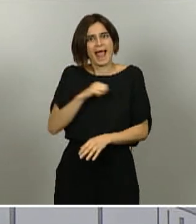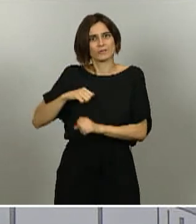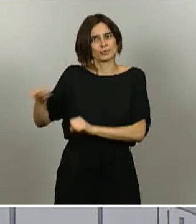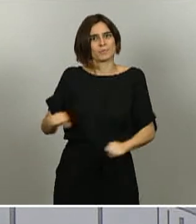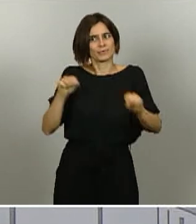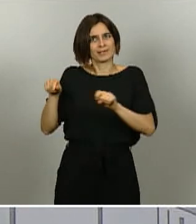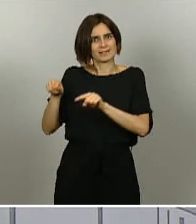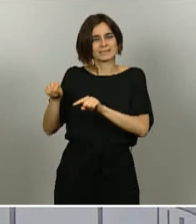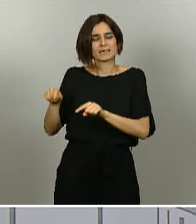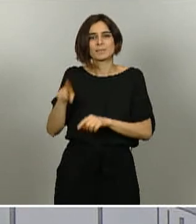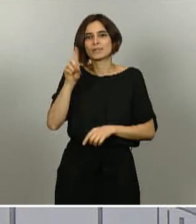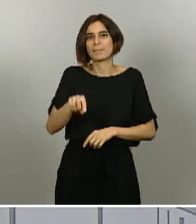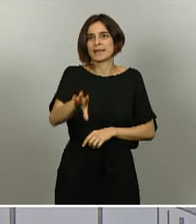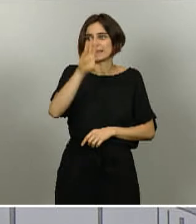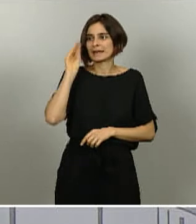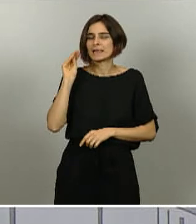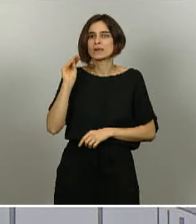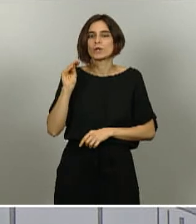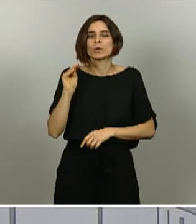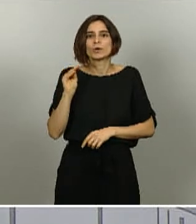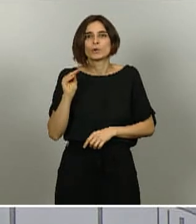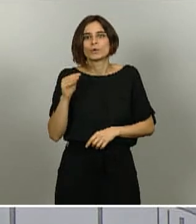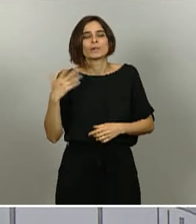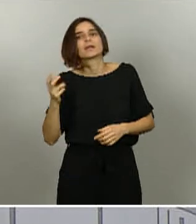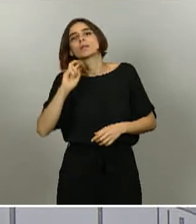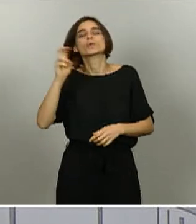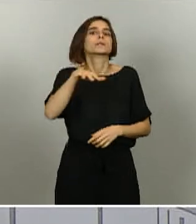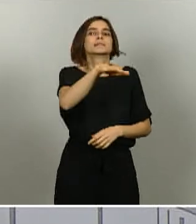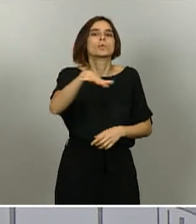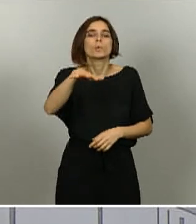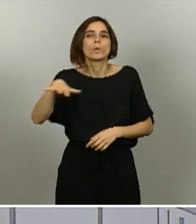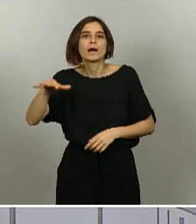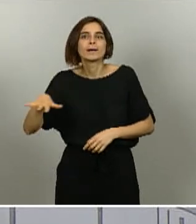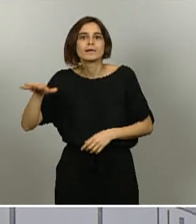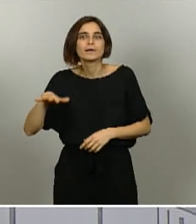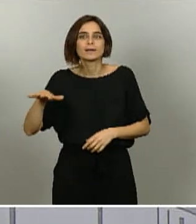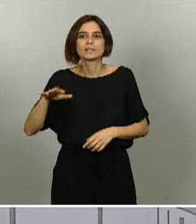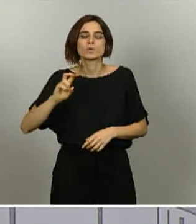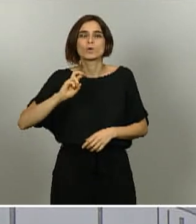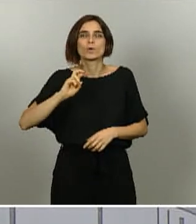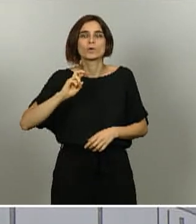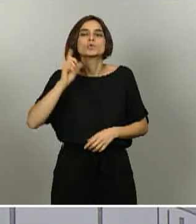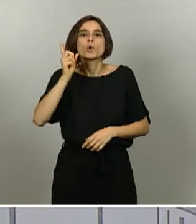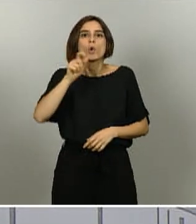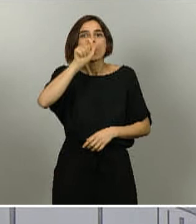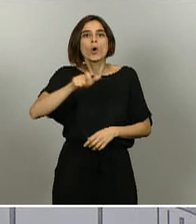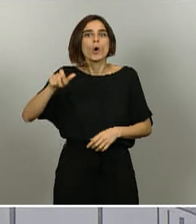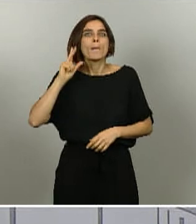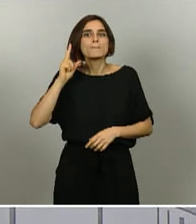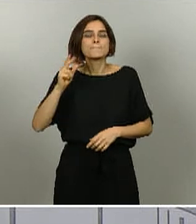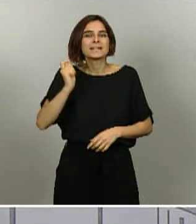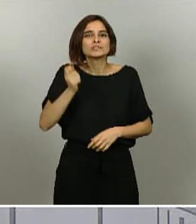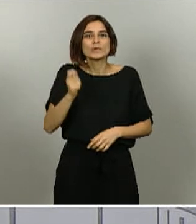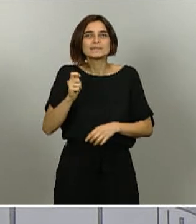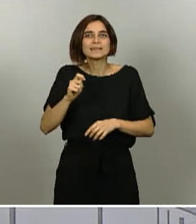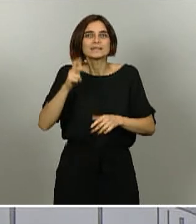situación se puede dar en otras circunstancias, en otros lugares que no son los pensionistas de Euskadi, y yo creo que